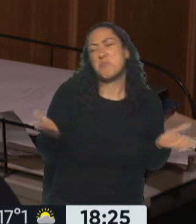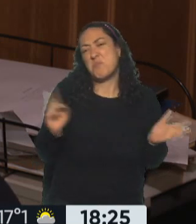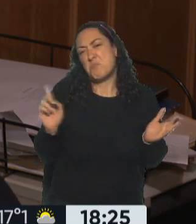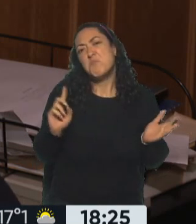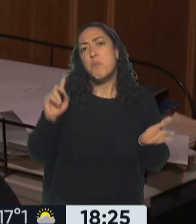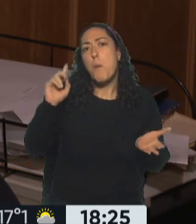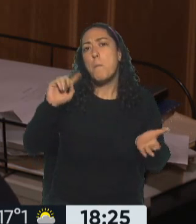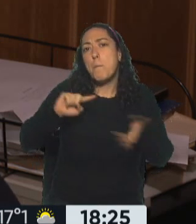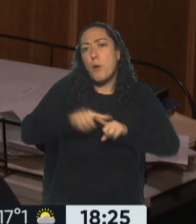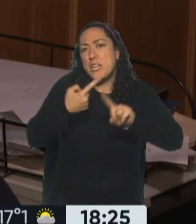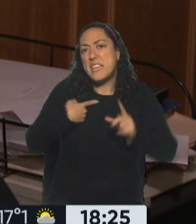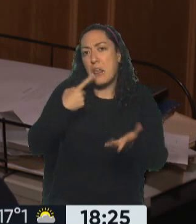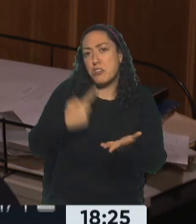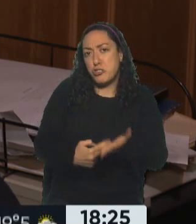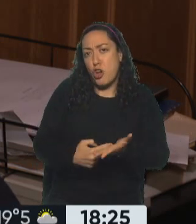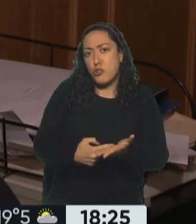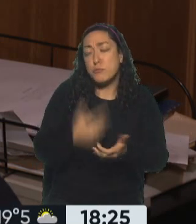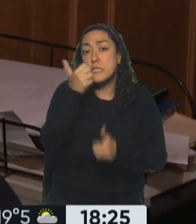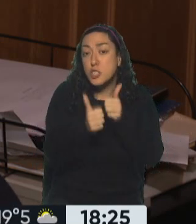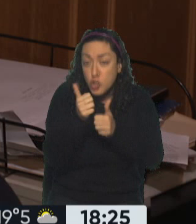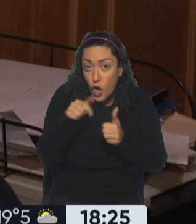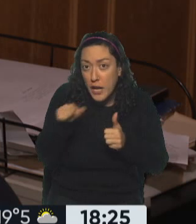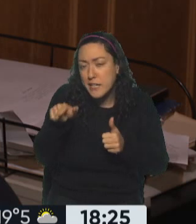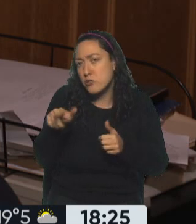políticas. Esto es política, la historia es política.